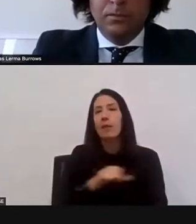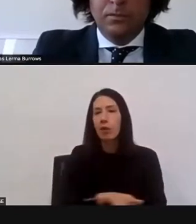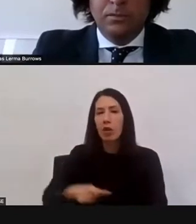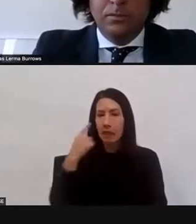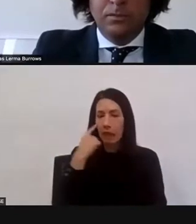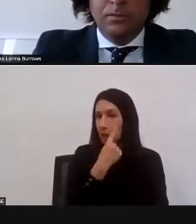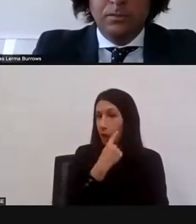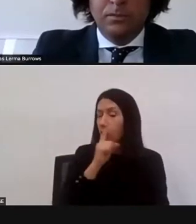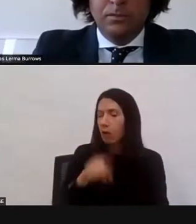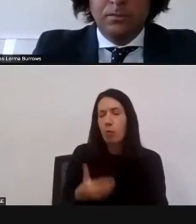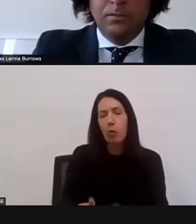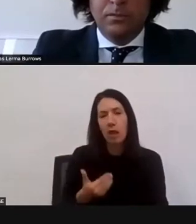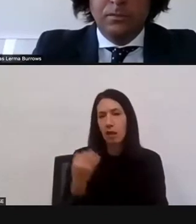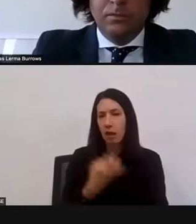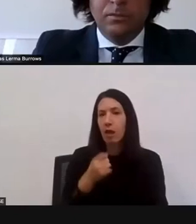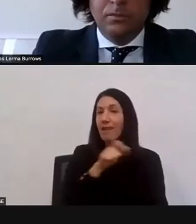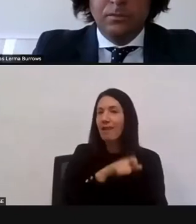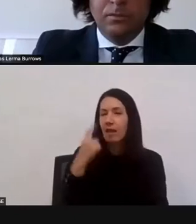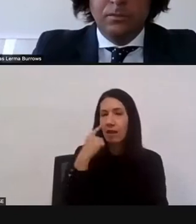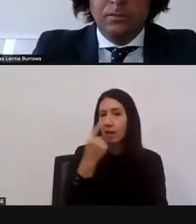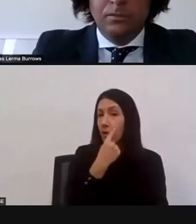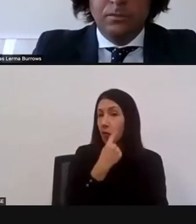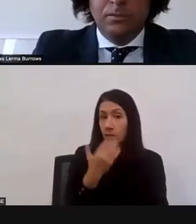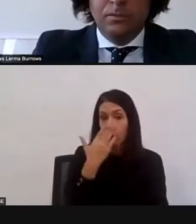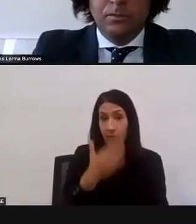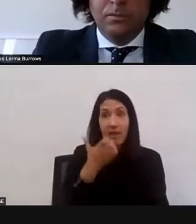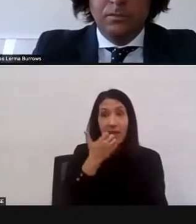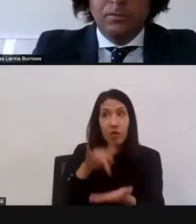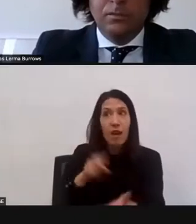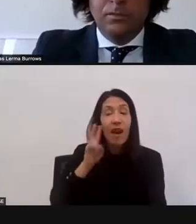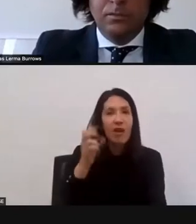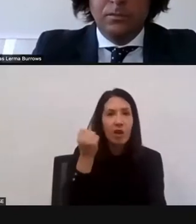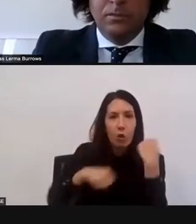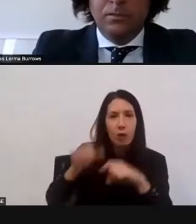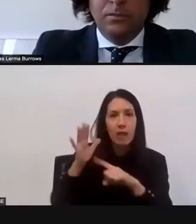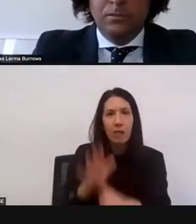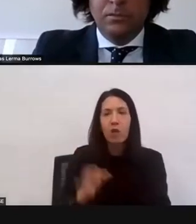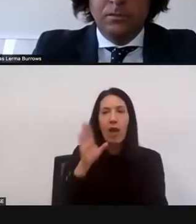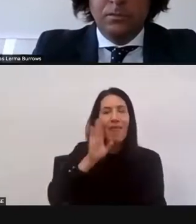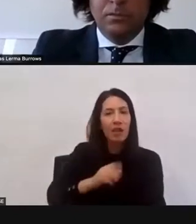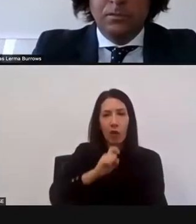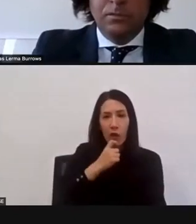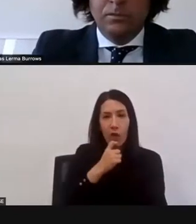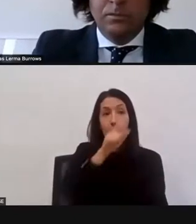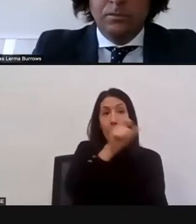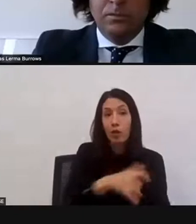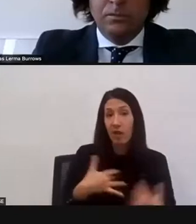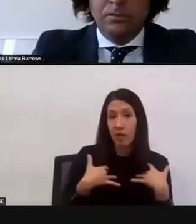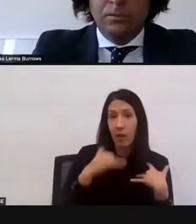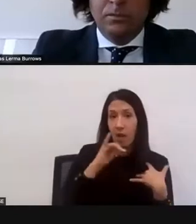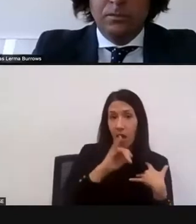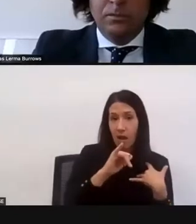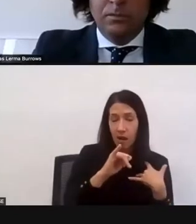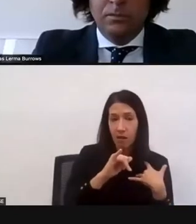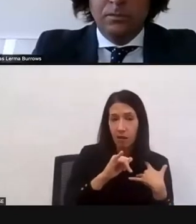Muy importante los testigos, porque ante un delito de odio o una conducta discriminatoria hay una víctima o una